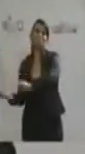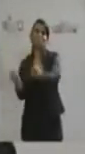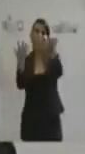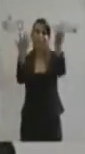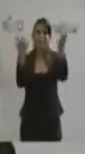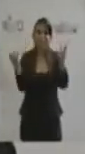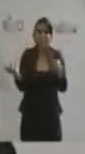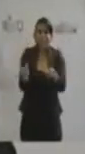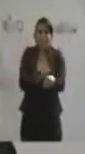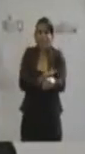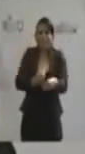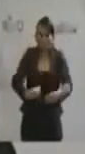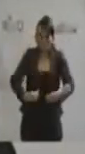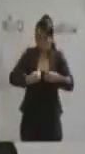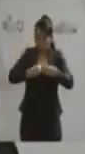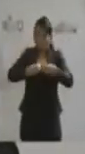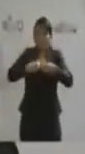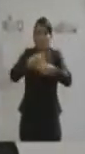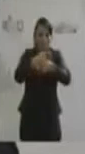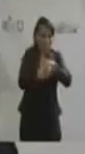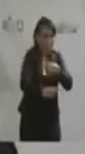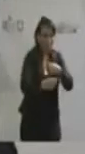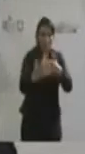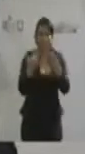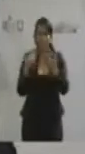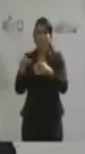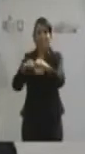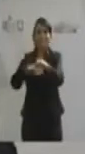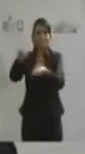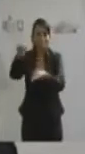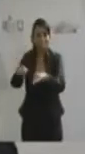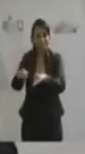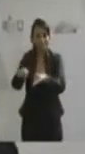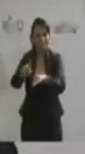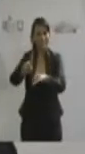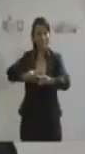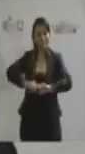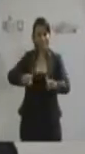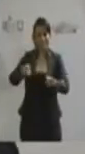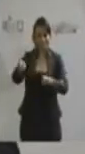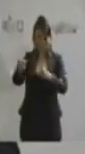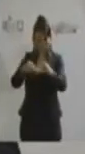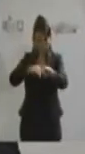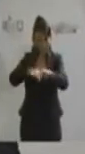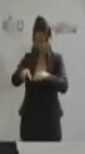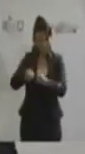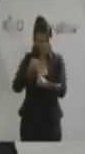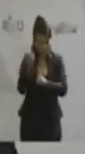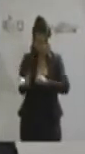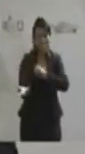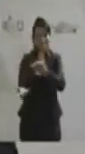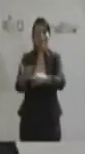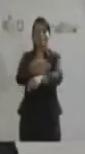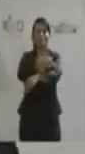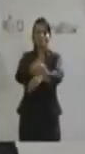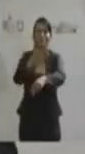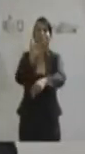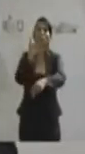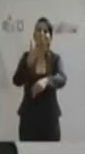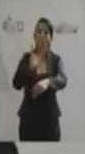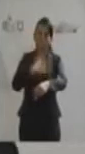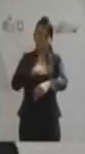hasta la vida, porque no hay fuentes de empleo. Vamos a generar fuentes de empleo, tu familia va a estar bien con nosotros, vamos a